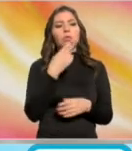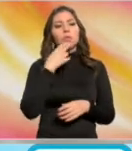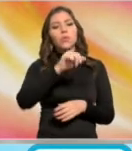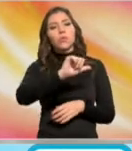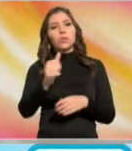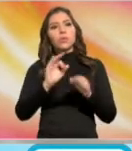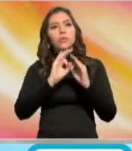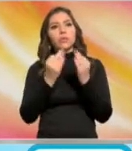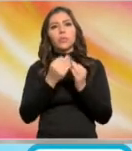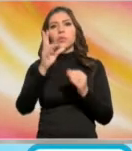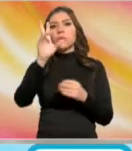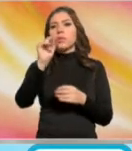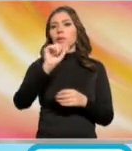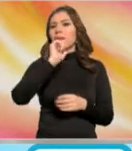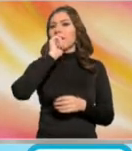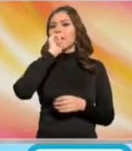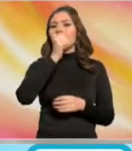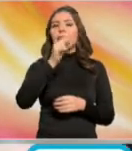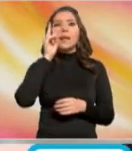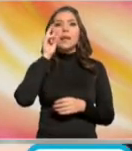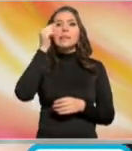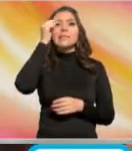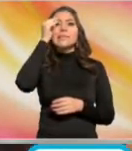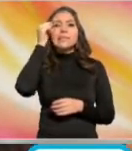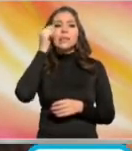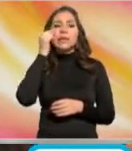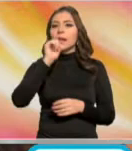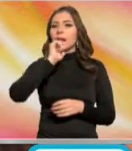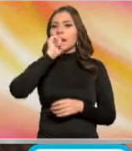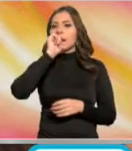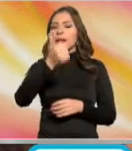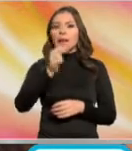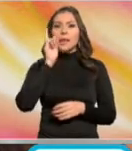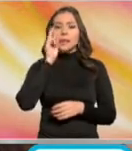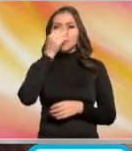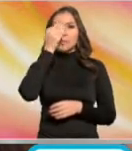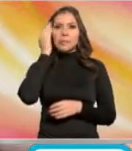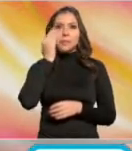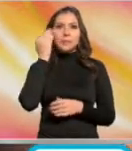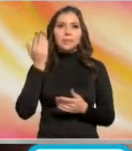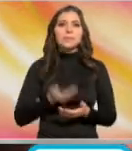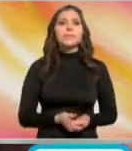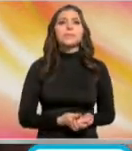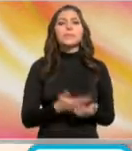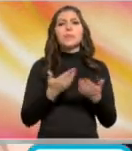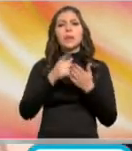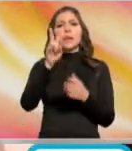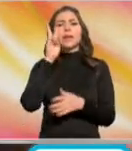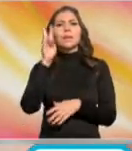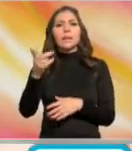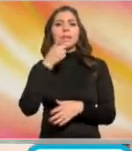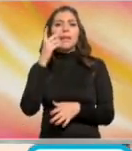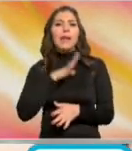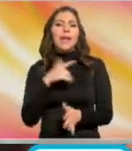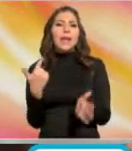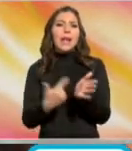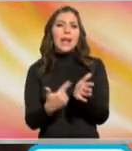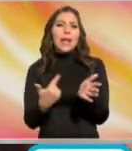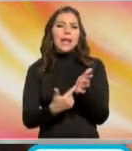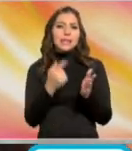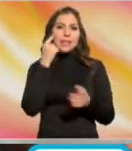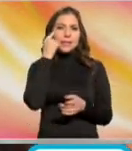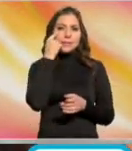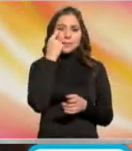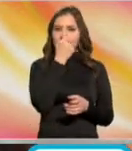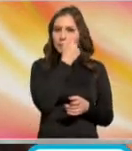técnica donde no dejamos ninguna cicatriz. Ok. Ah. Doctor, ahora tú hablabas de grasa abajo bueno, en el